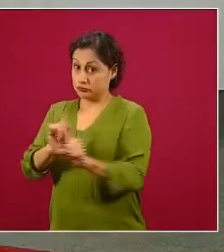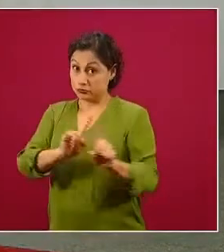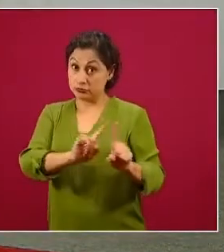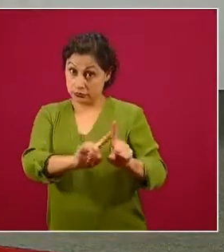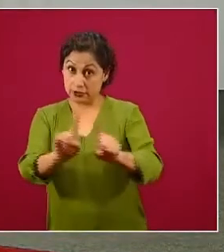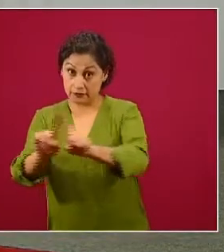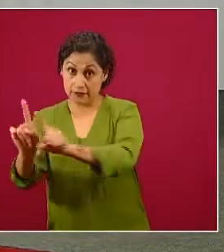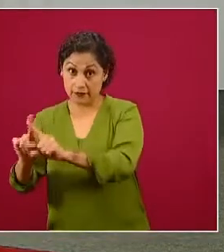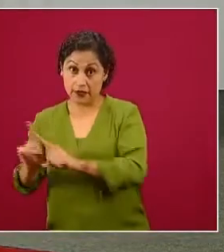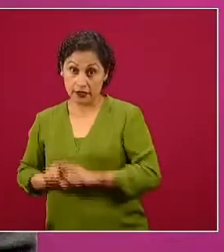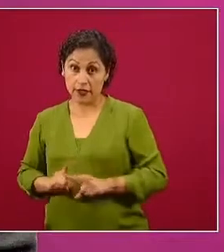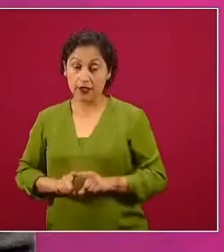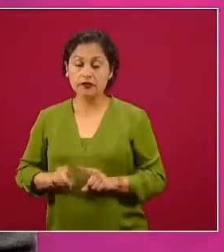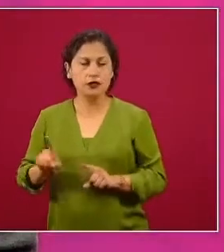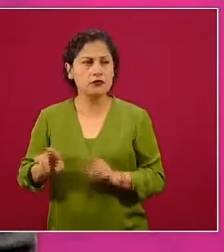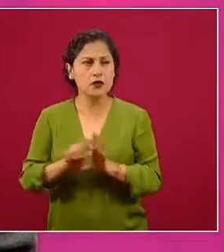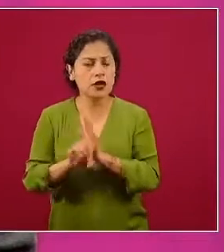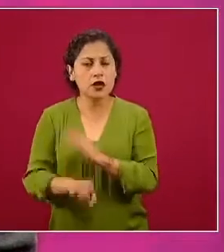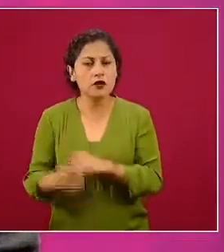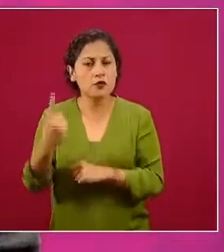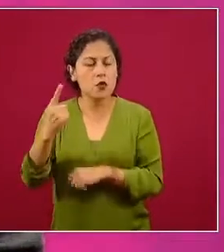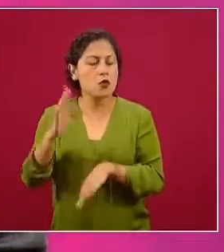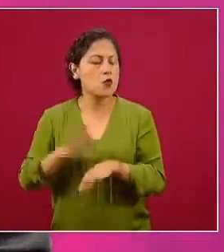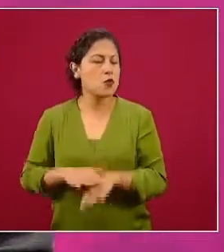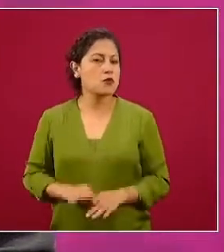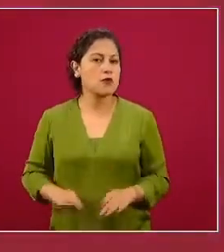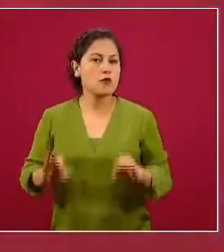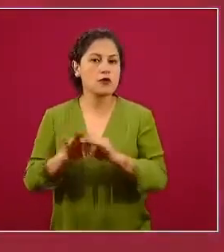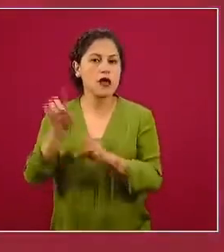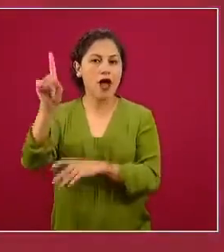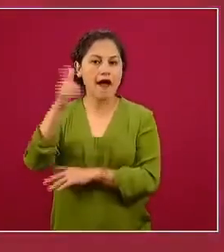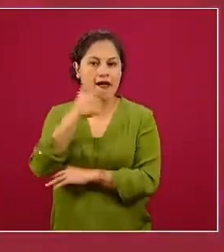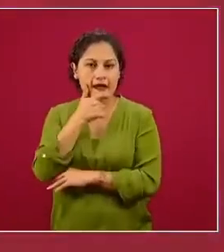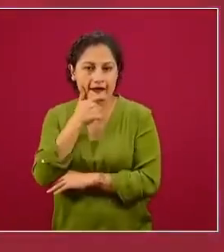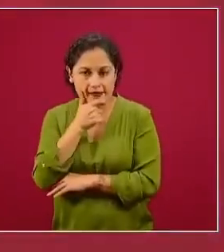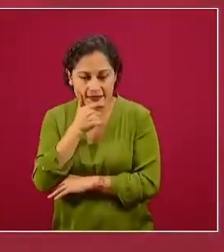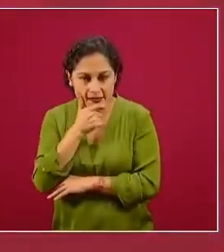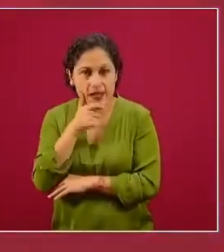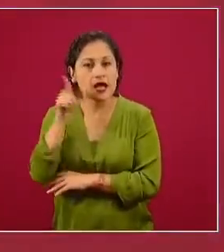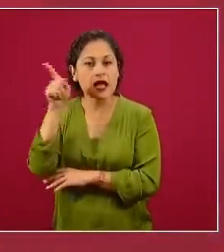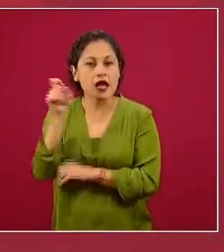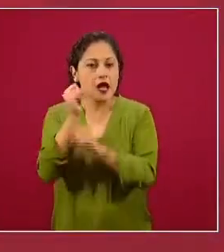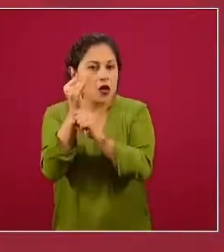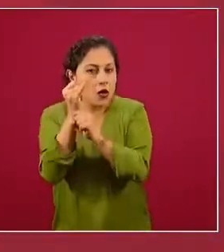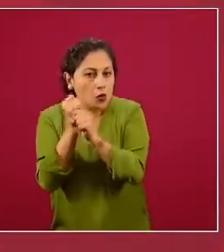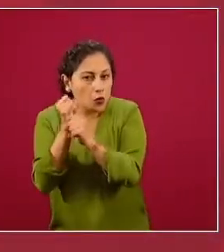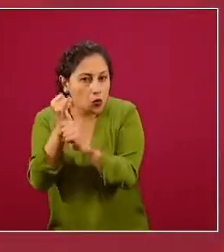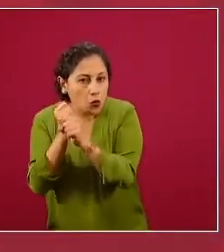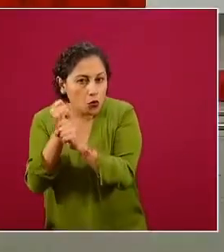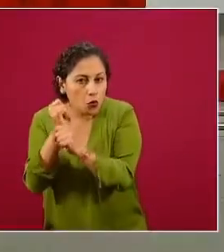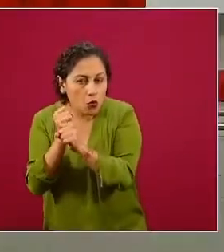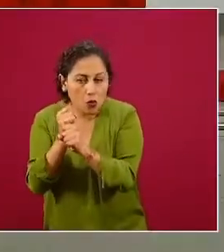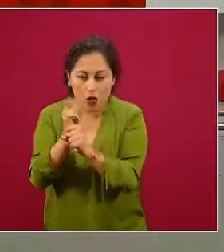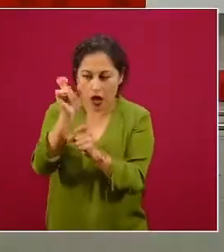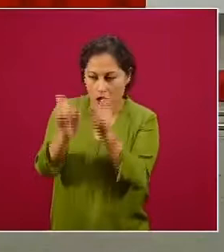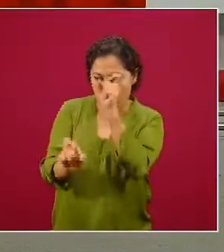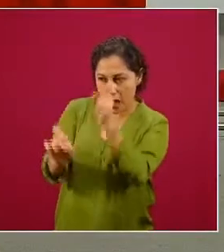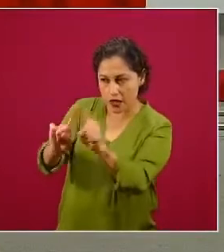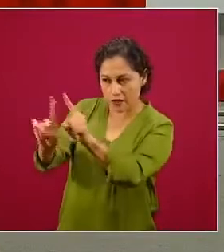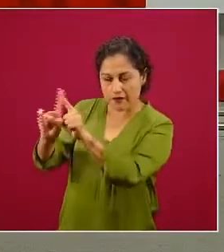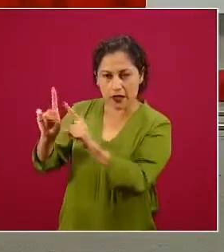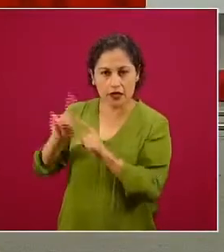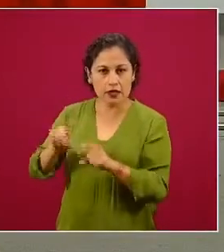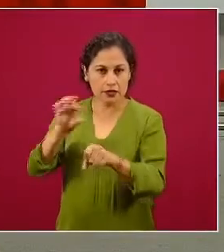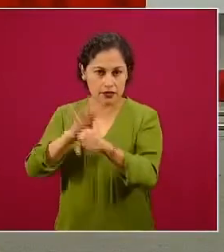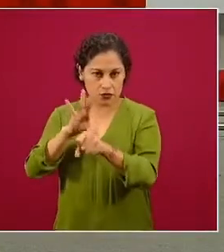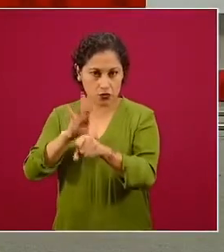Uno muy emblemático fue un estudio británico en donde se siguió la salud de médicos precisamente británicos a lo